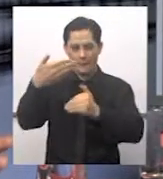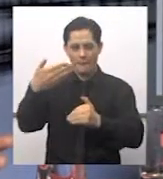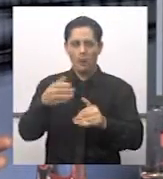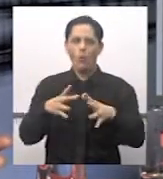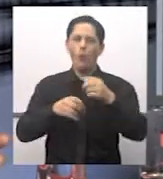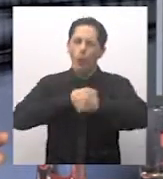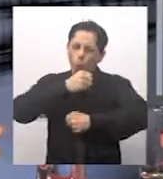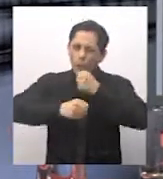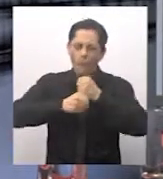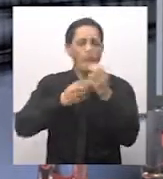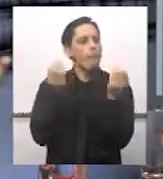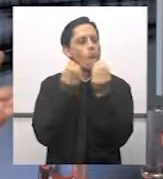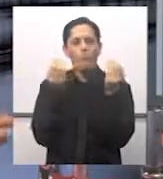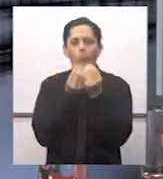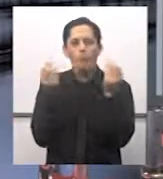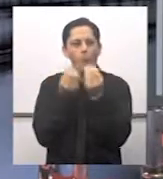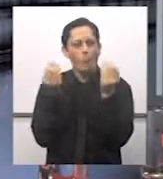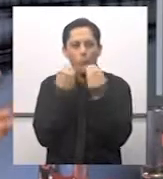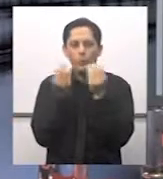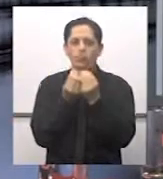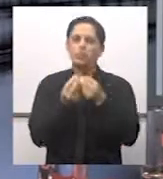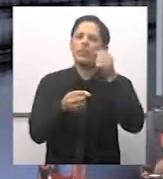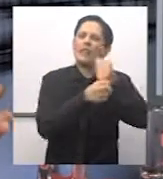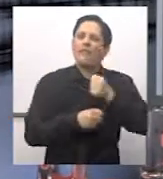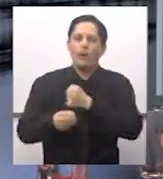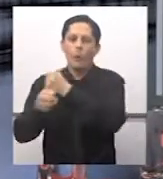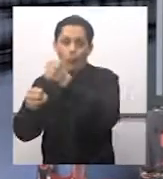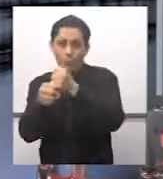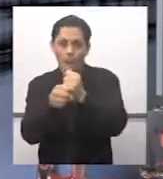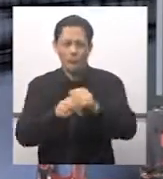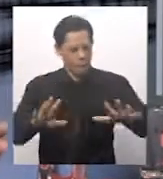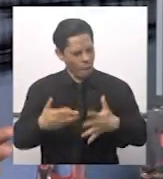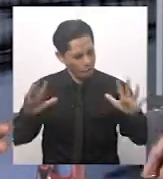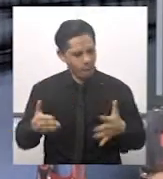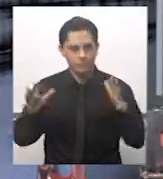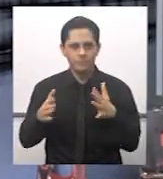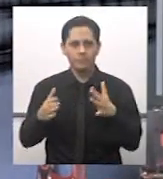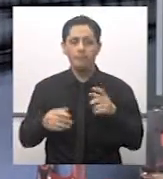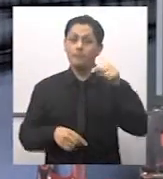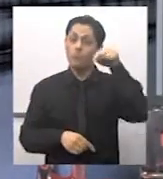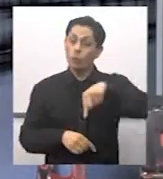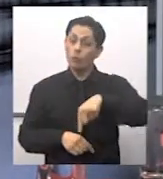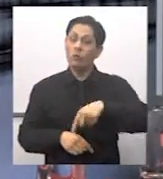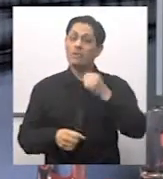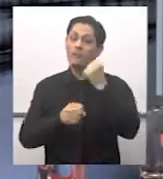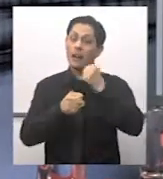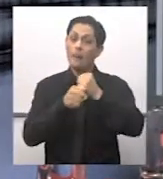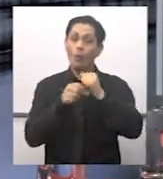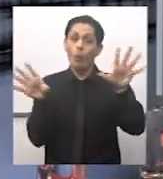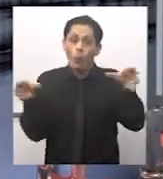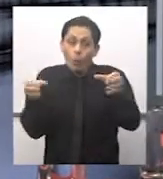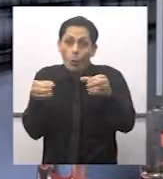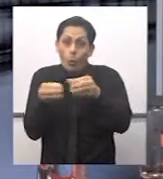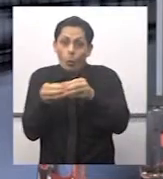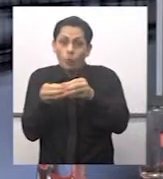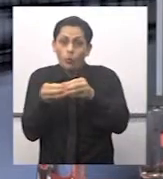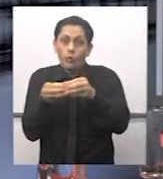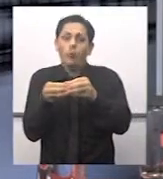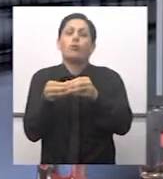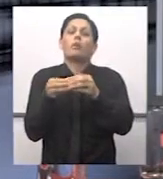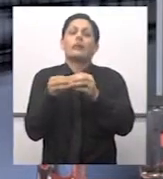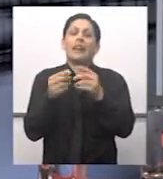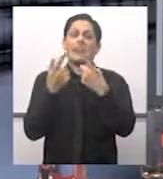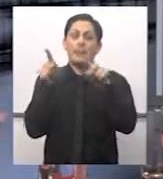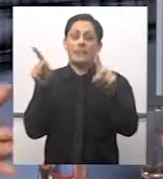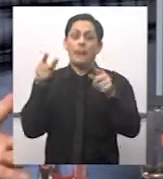y esfuerzo. Pero que cuando trabajamos juntos, más allá de incluso de las diferencias políticas que tengamos, podemos hacer grandes cosas por nuestra